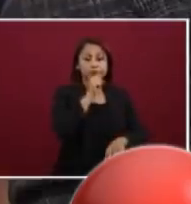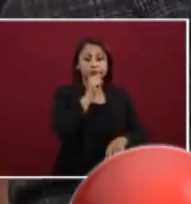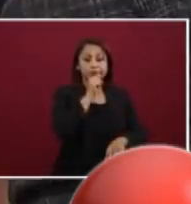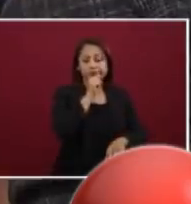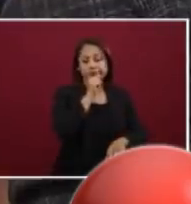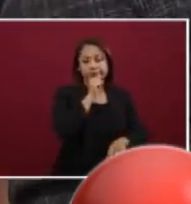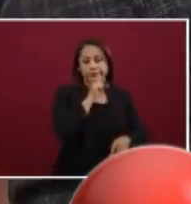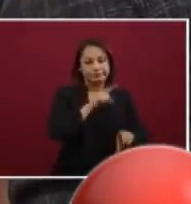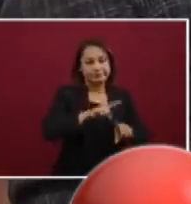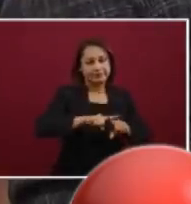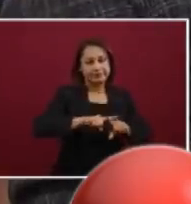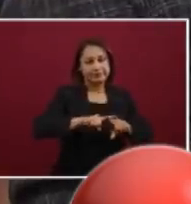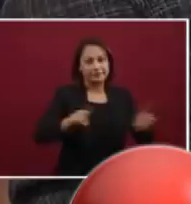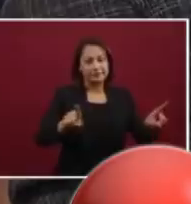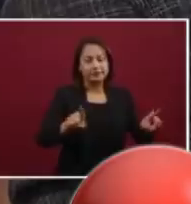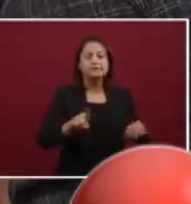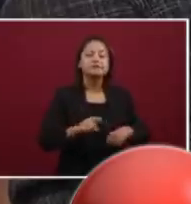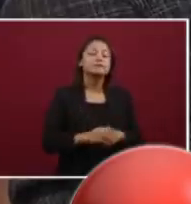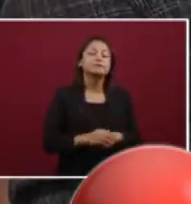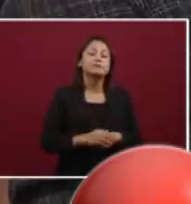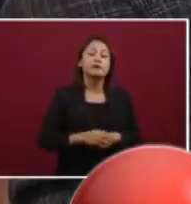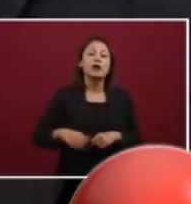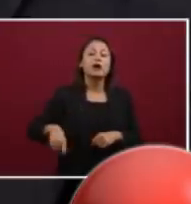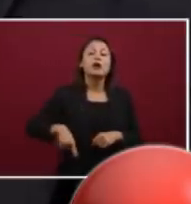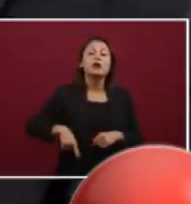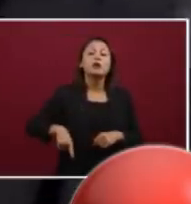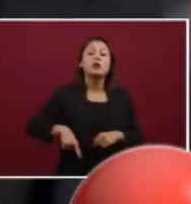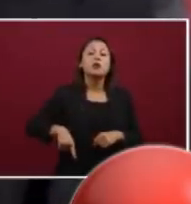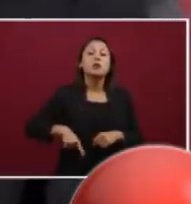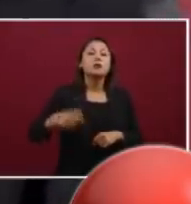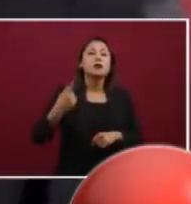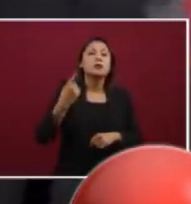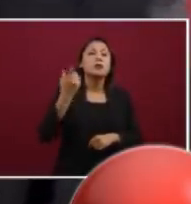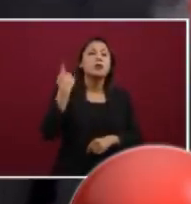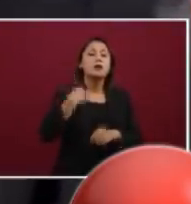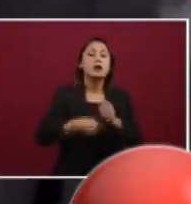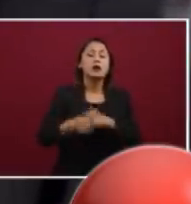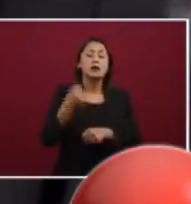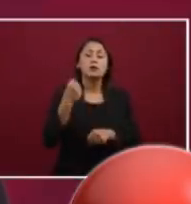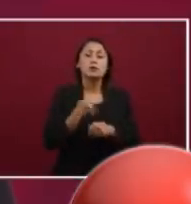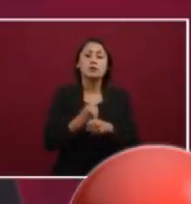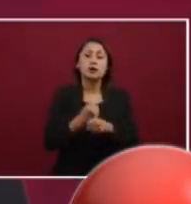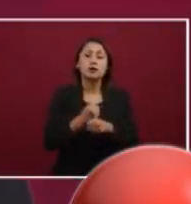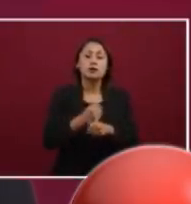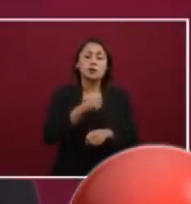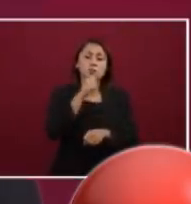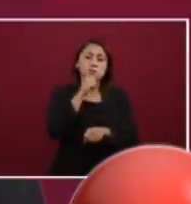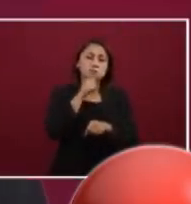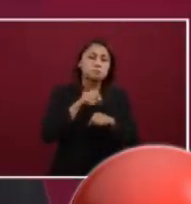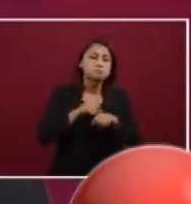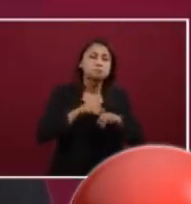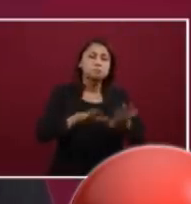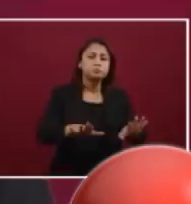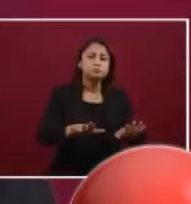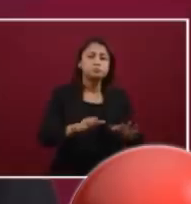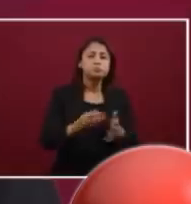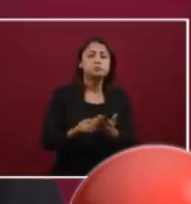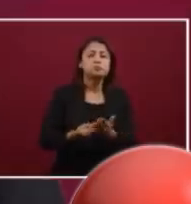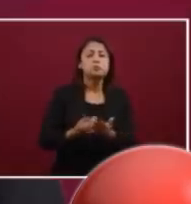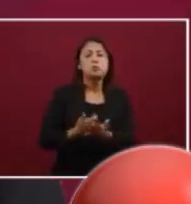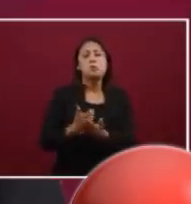El gasto de publicidad el año pasado fue de